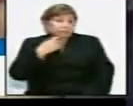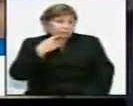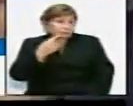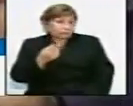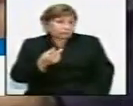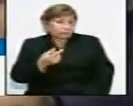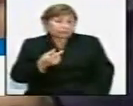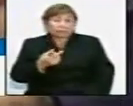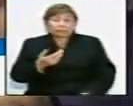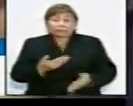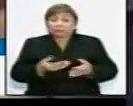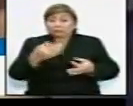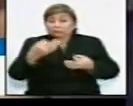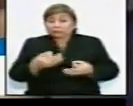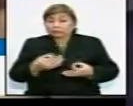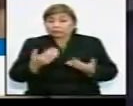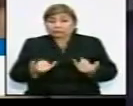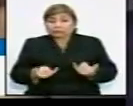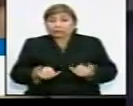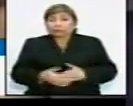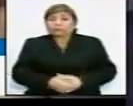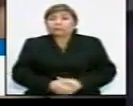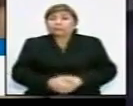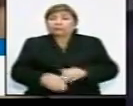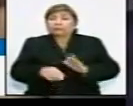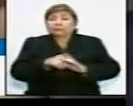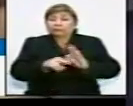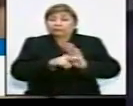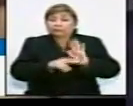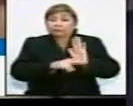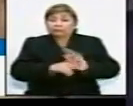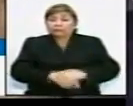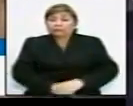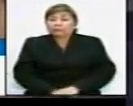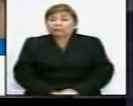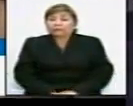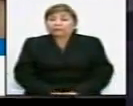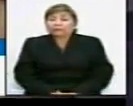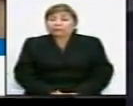status quo actual de acuerdo a la norma recientemente aprobada.